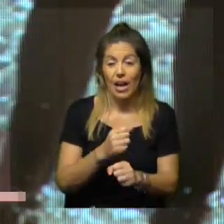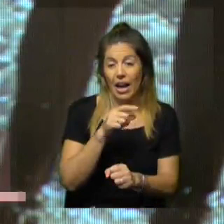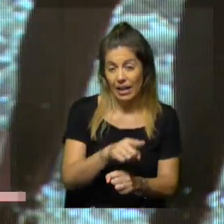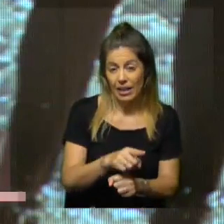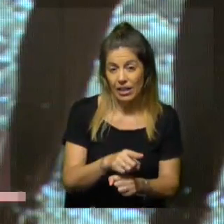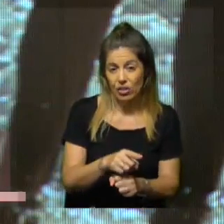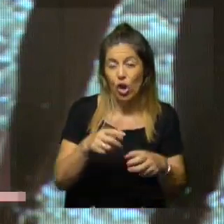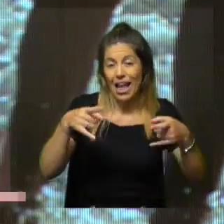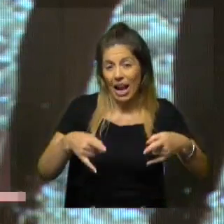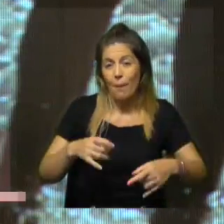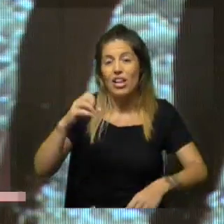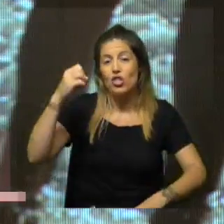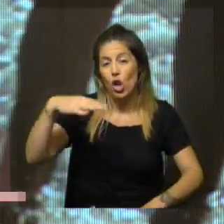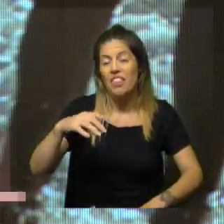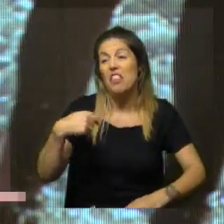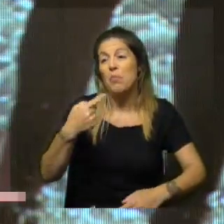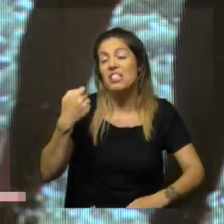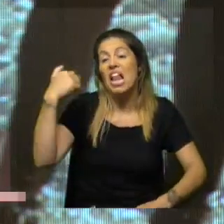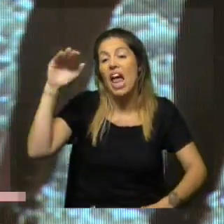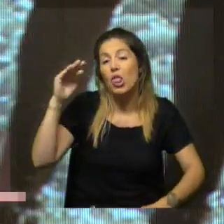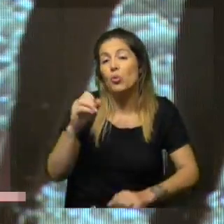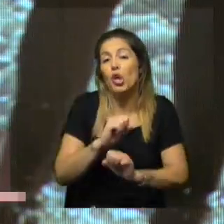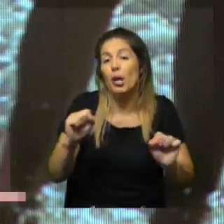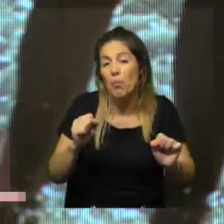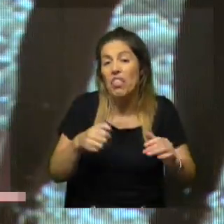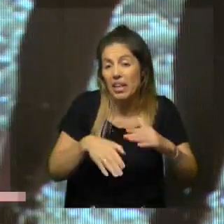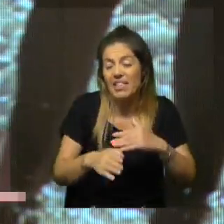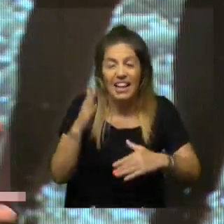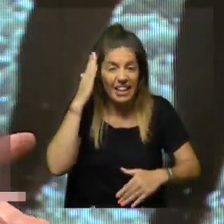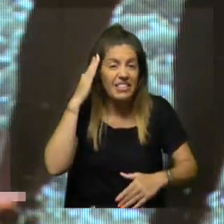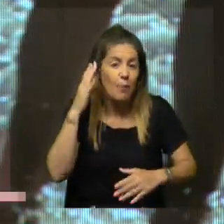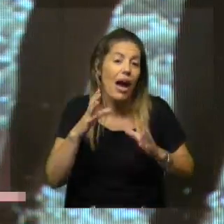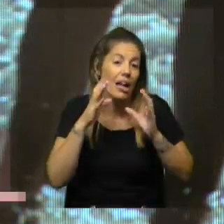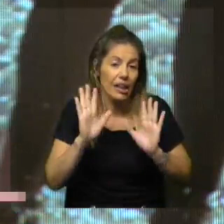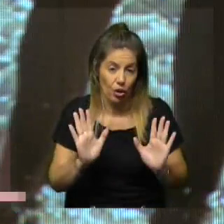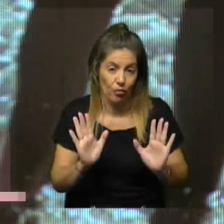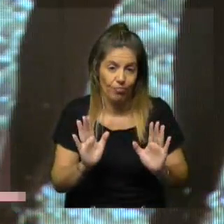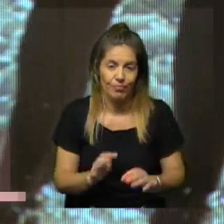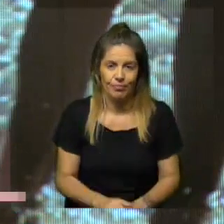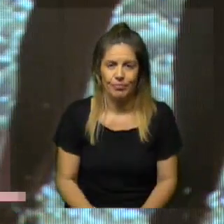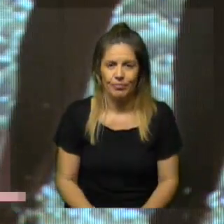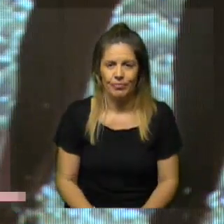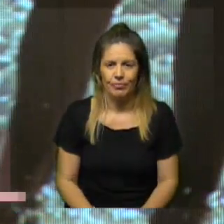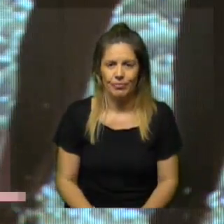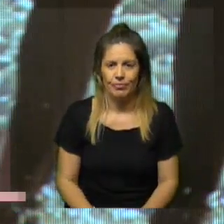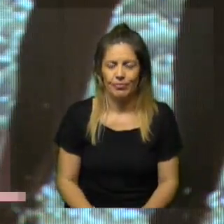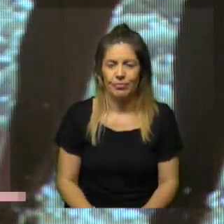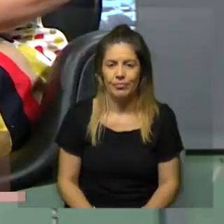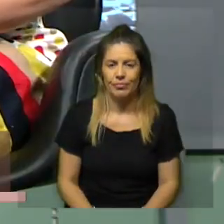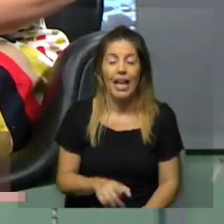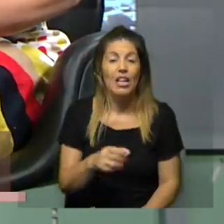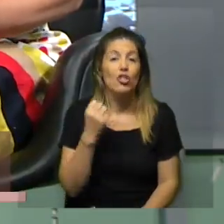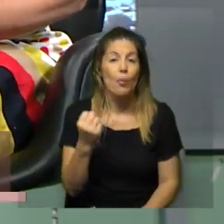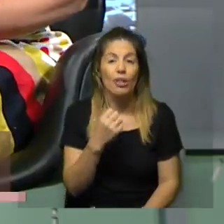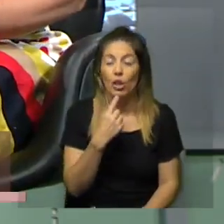es la cama solar, y después el adulto, que puede de repente ingresar, que sepa lo que está ingresando, digamos, claro, que sepa qué está haciendo, como tantas cosas. Un punto importante es lo que